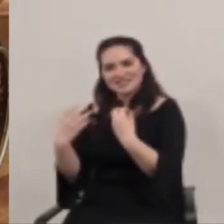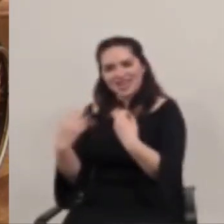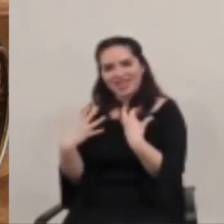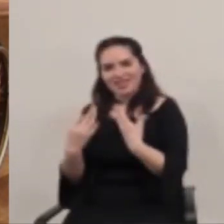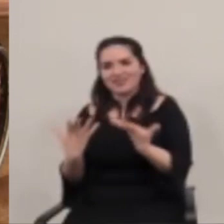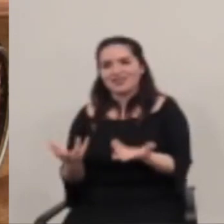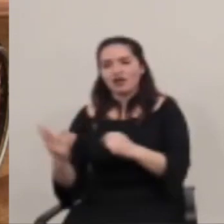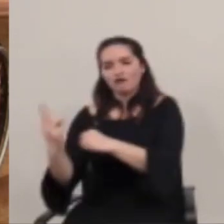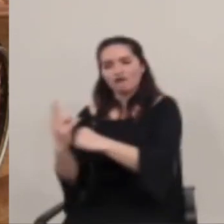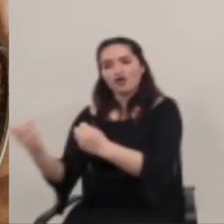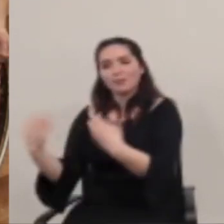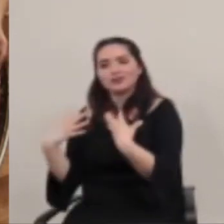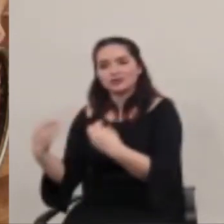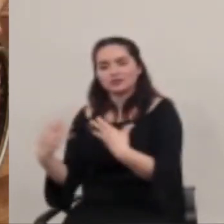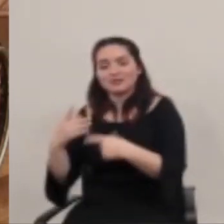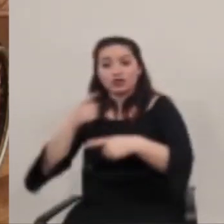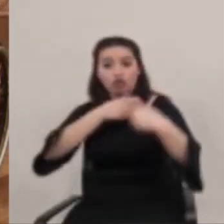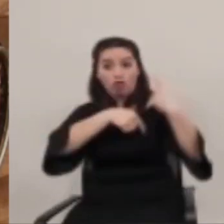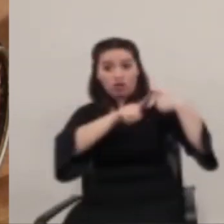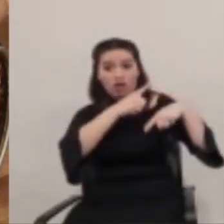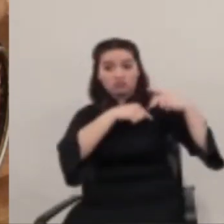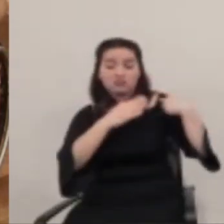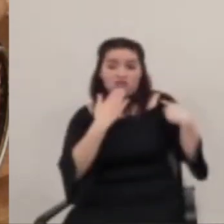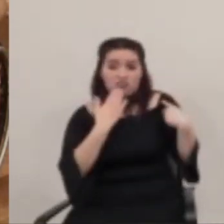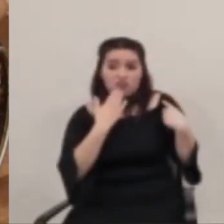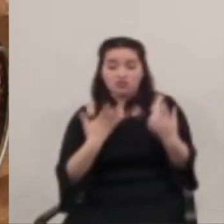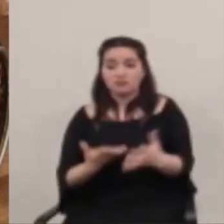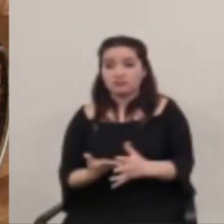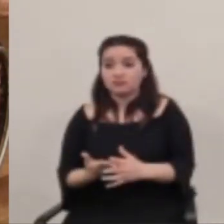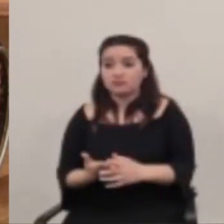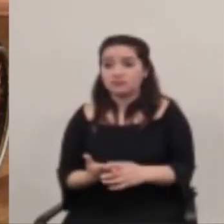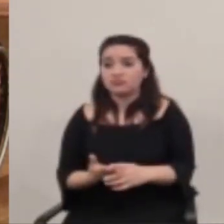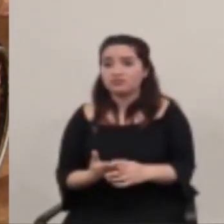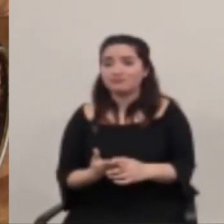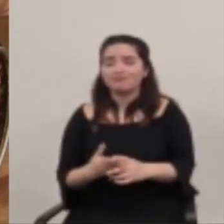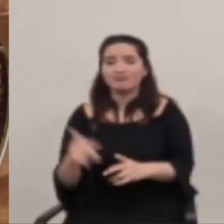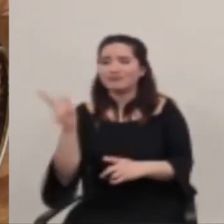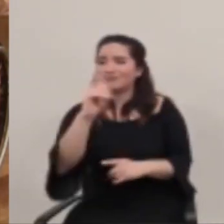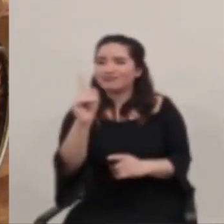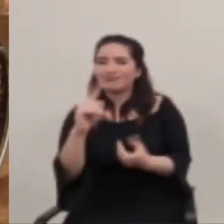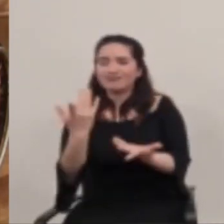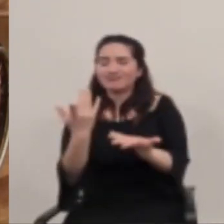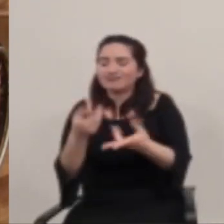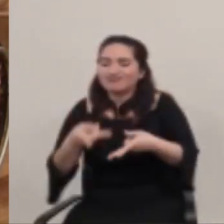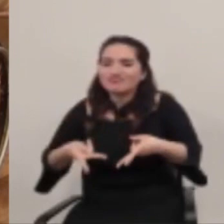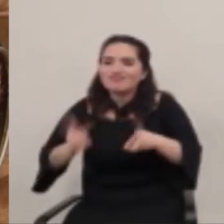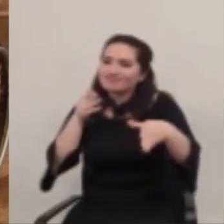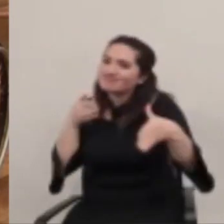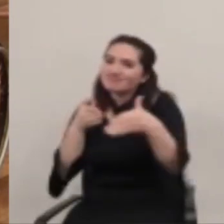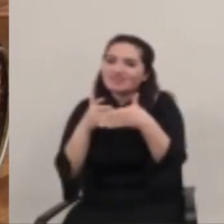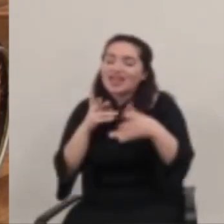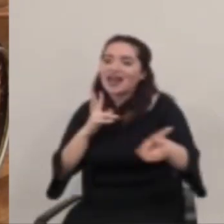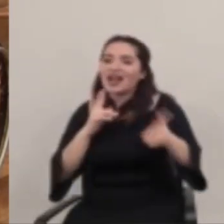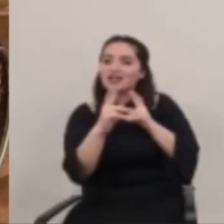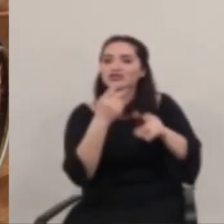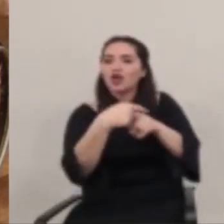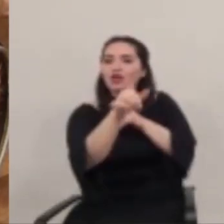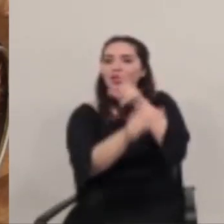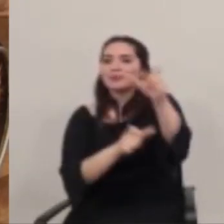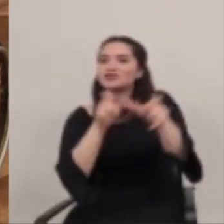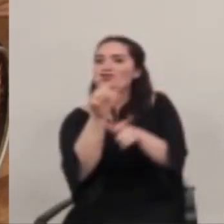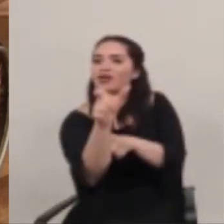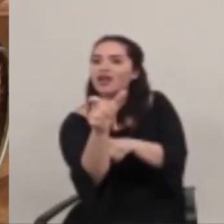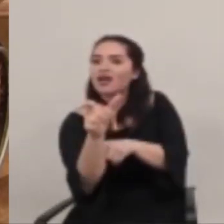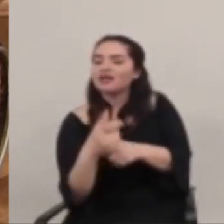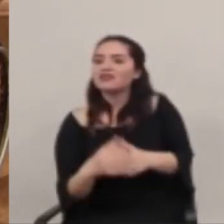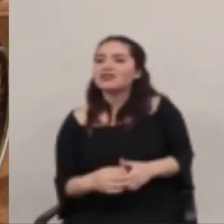tenemos, de la historia que cargamos, que no, muchas veces no nos permiten poder relacionarnos con otra persona, de muchas veces poder tener una